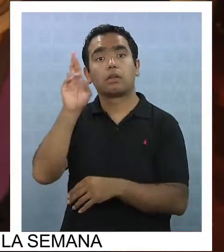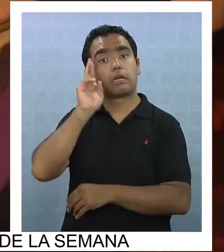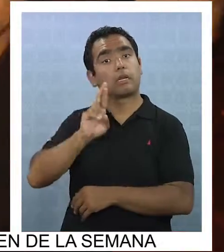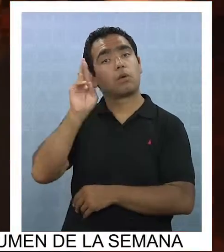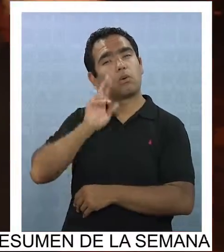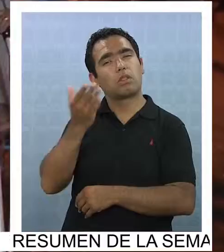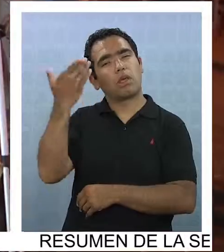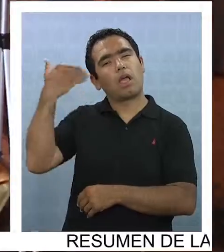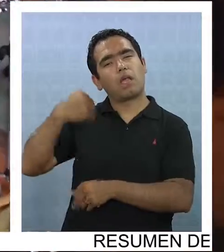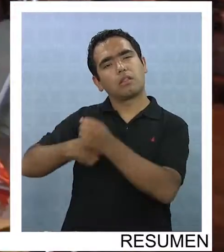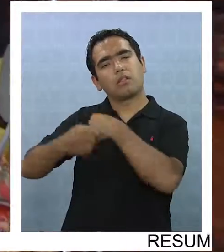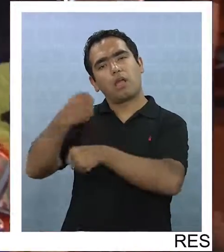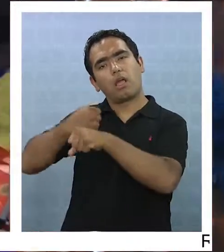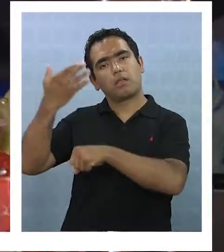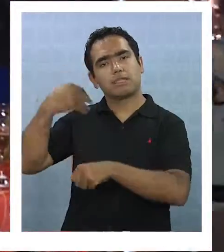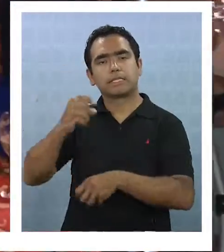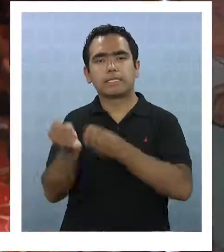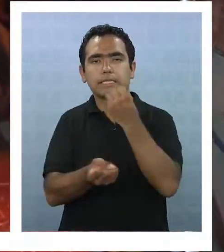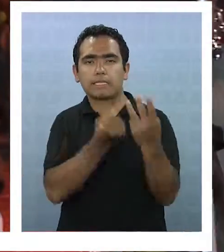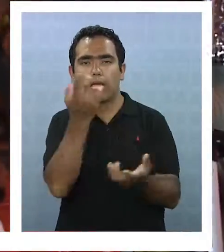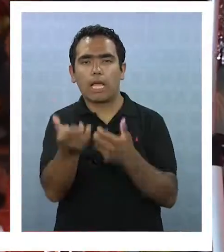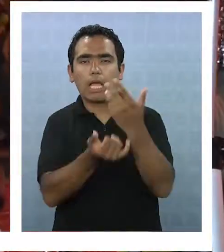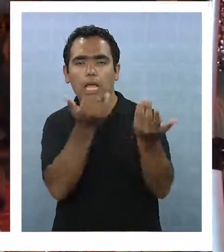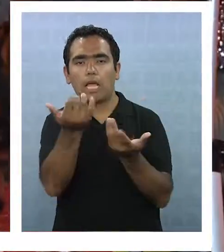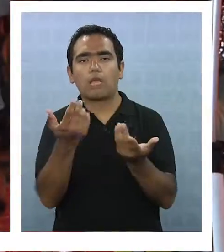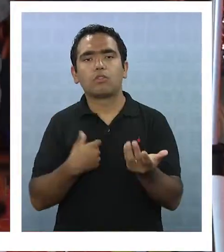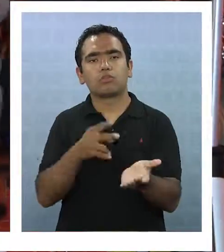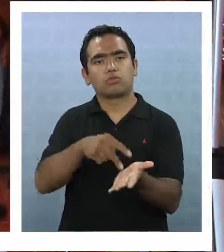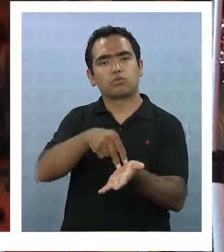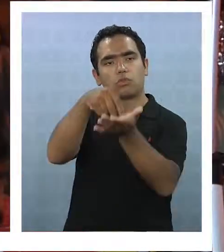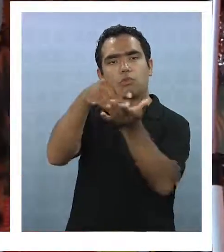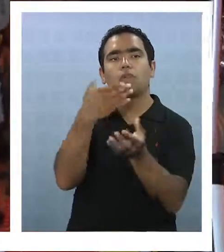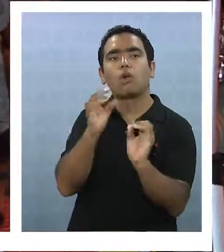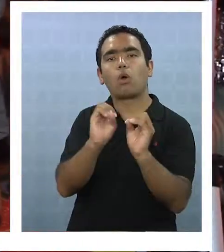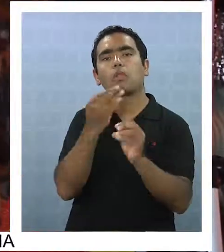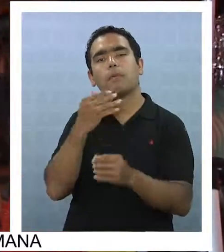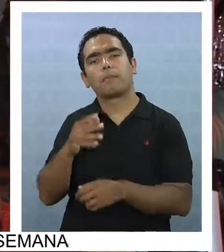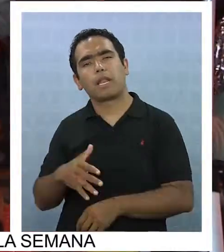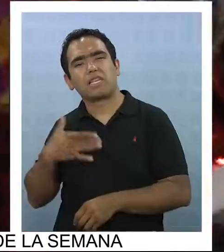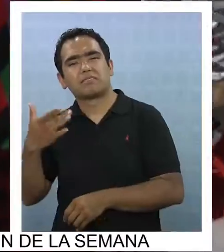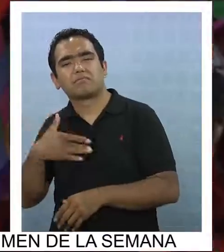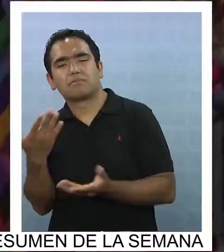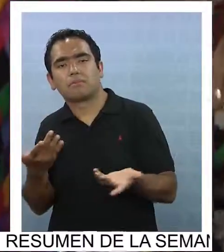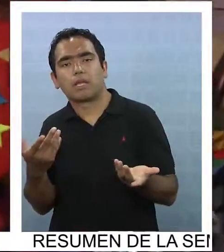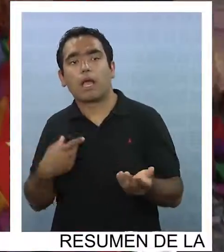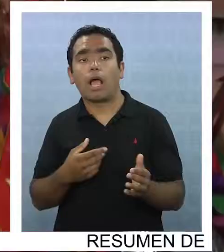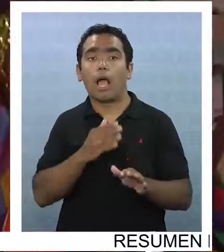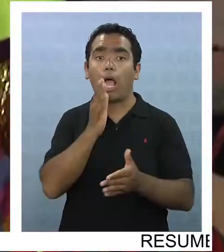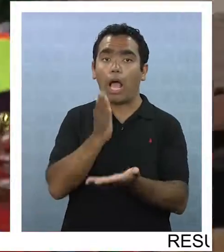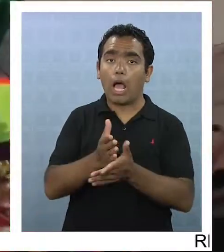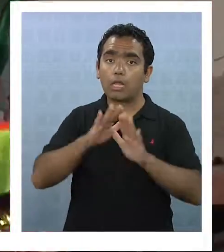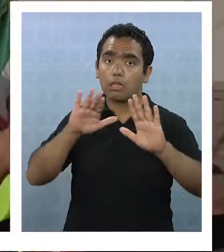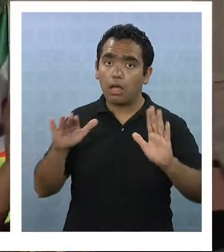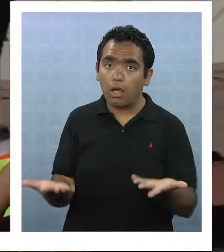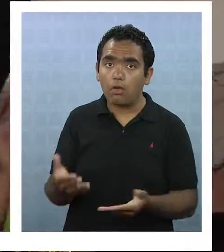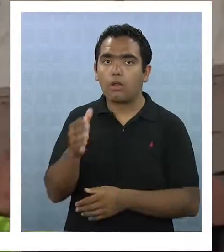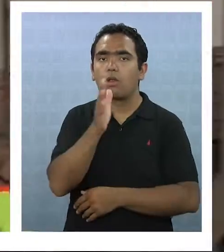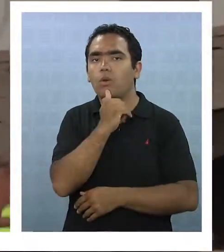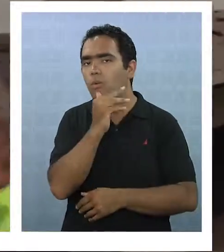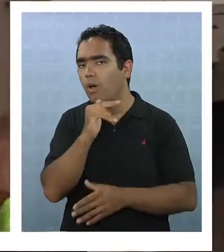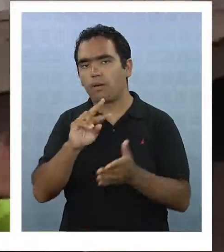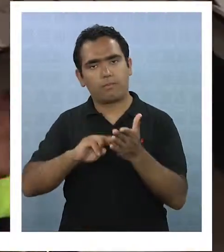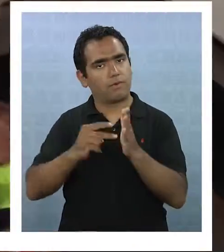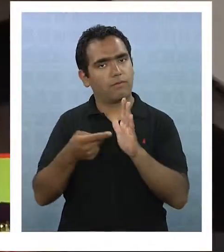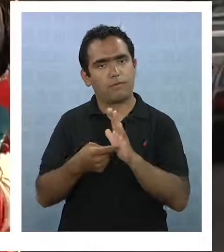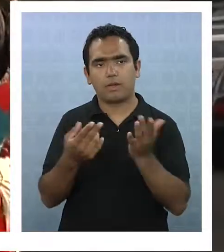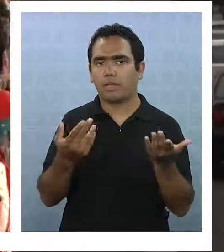lamentables de años anteriores, como incendios en zona franca o lesionados por otras causas, se señala que a la fecha no ha habido incidentes